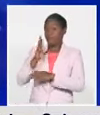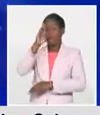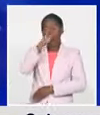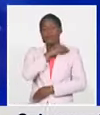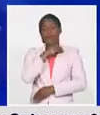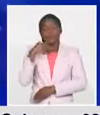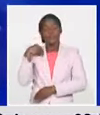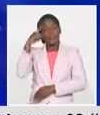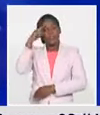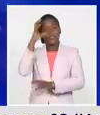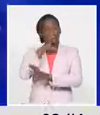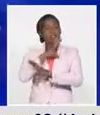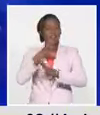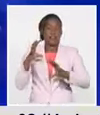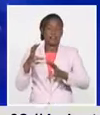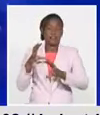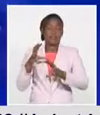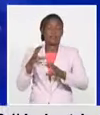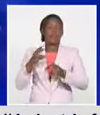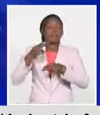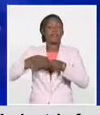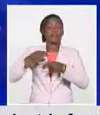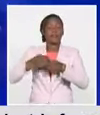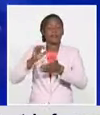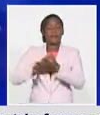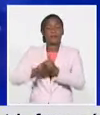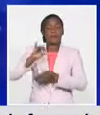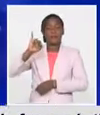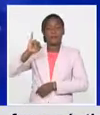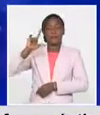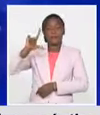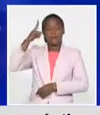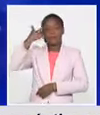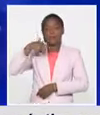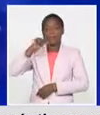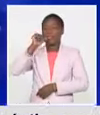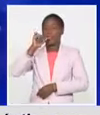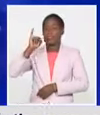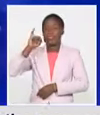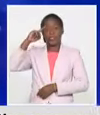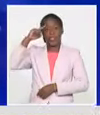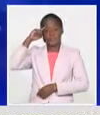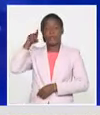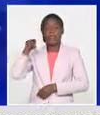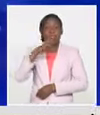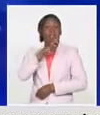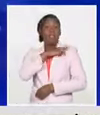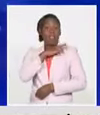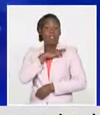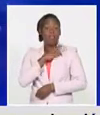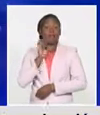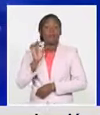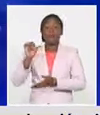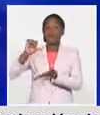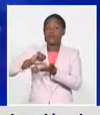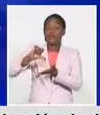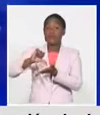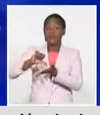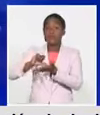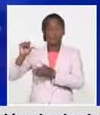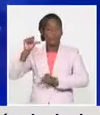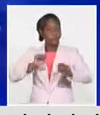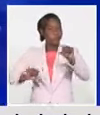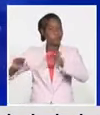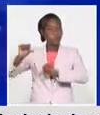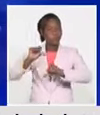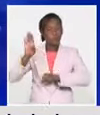ciencias Miladis Limonta, quien es la gerente del proyecto de candidatos vacunales del 6GB de nuestro país. Bienvenida, doctora.